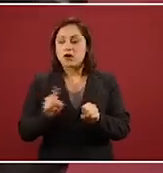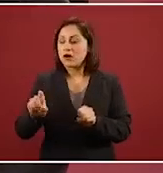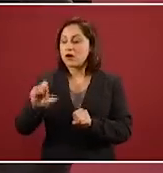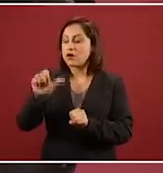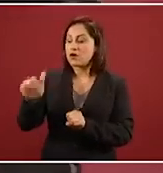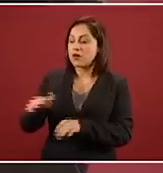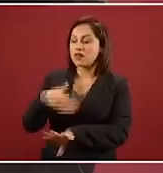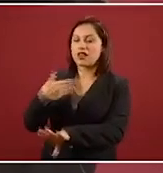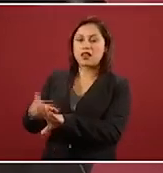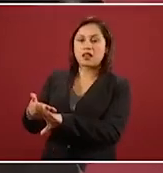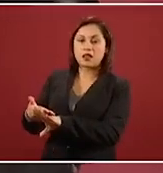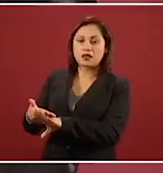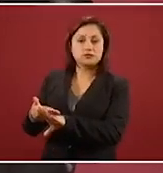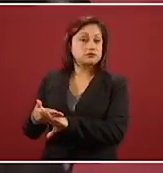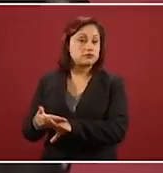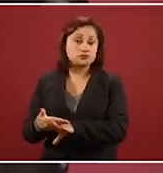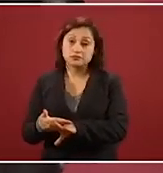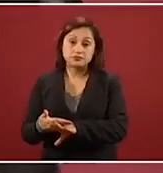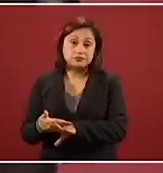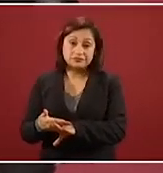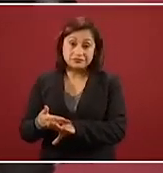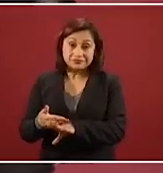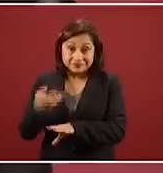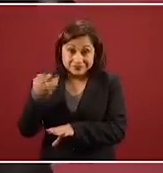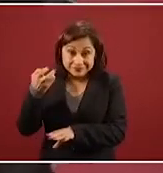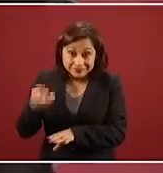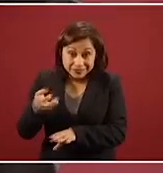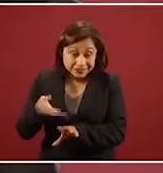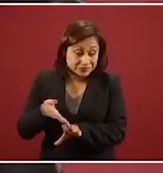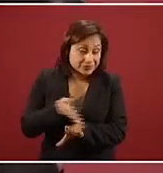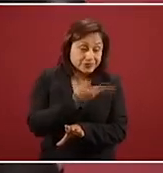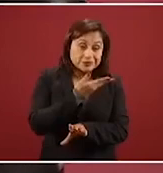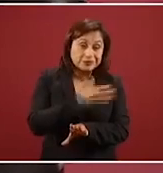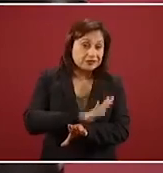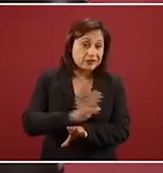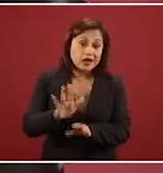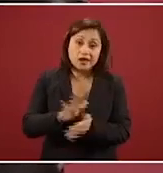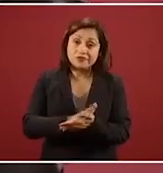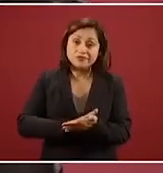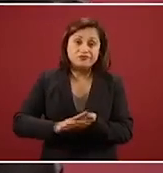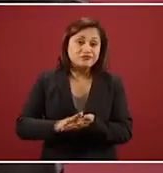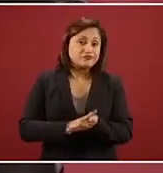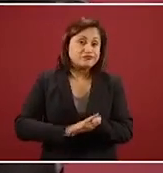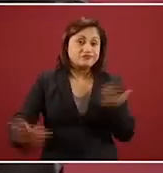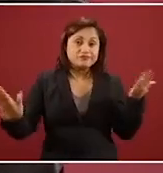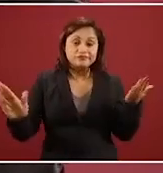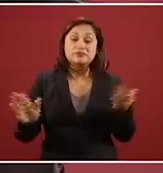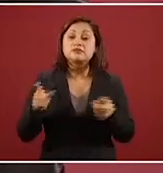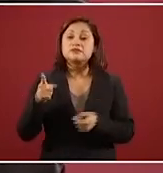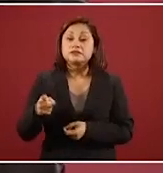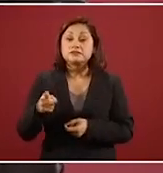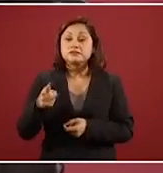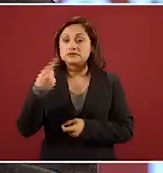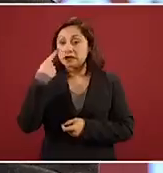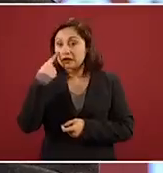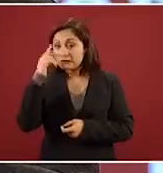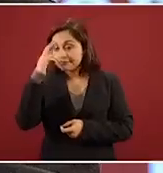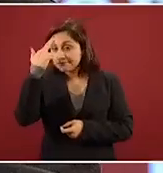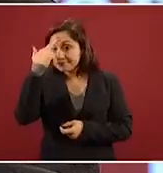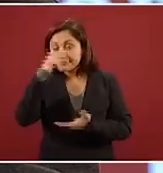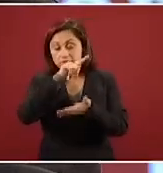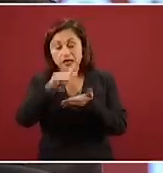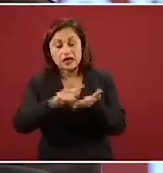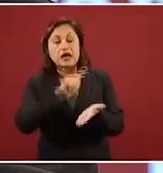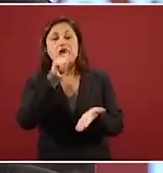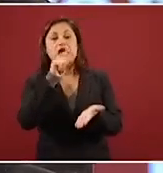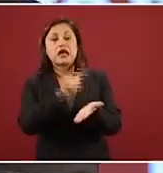Todo eso se termina por completo y es al margen de la ley nada. Y por encima de la